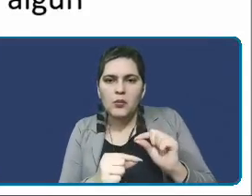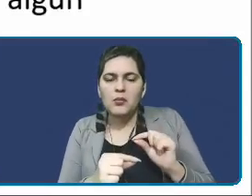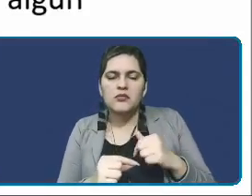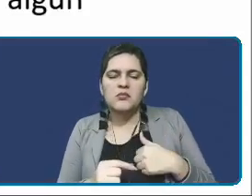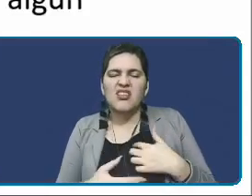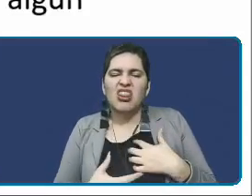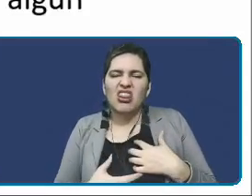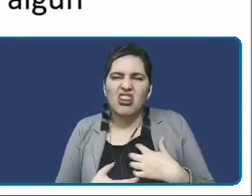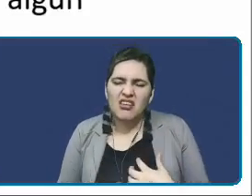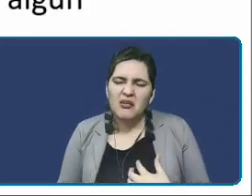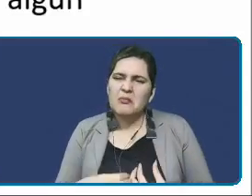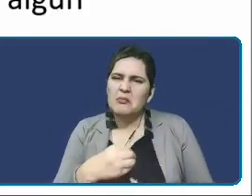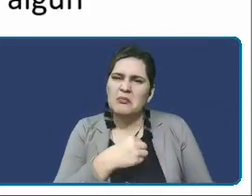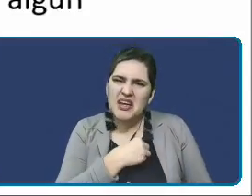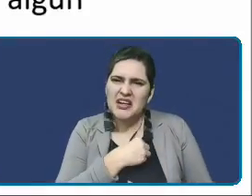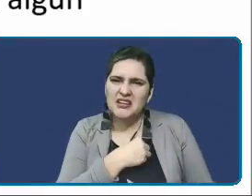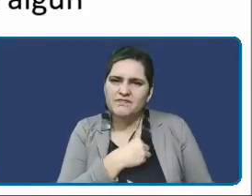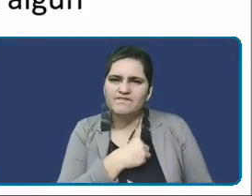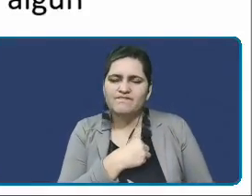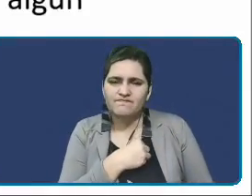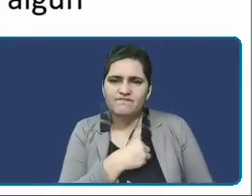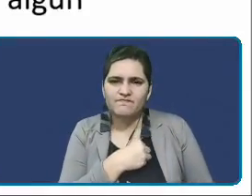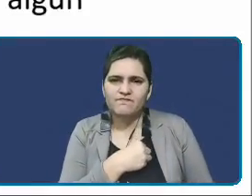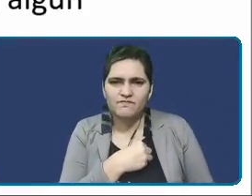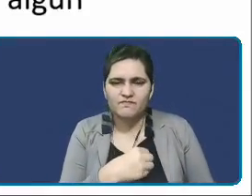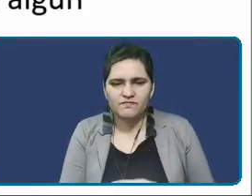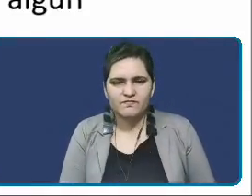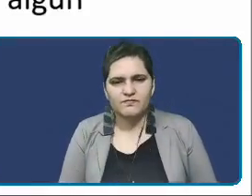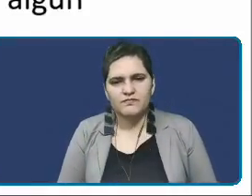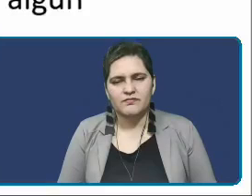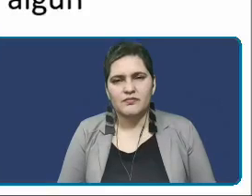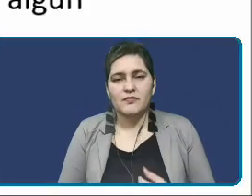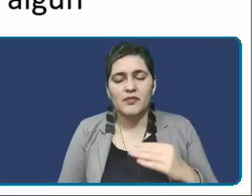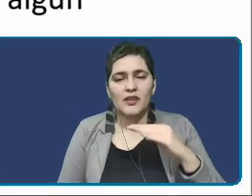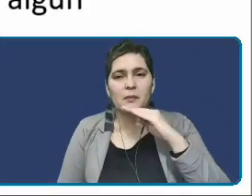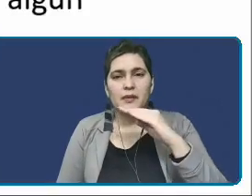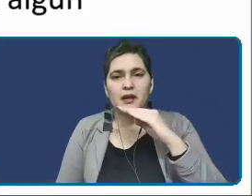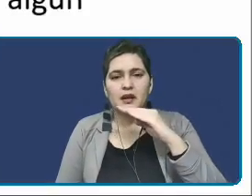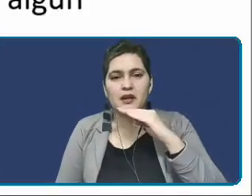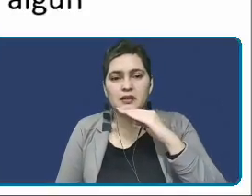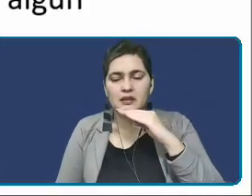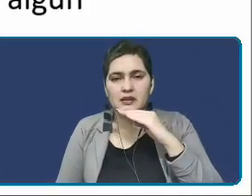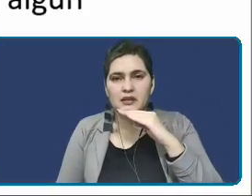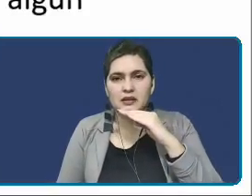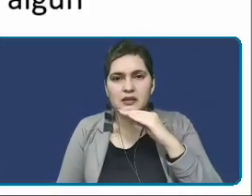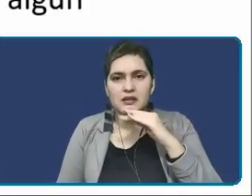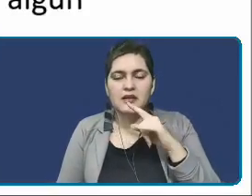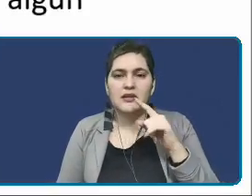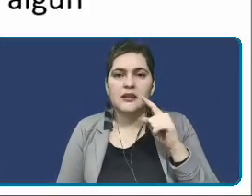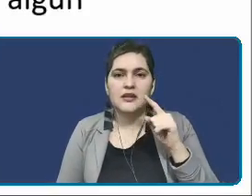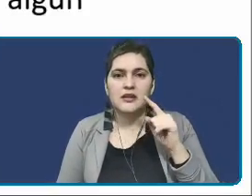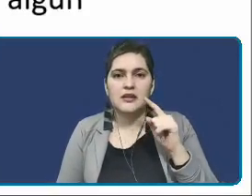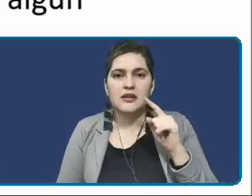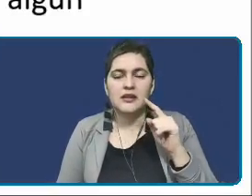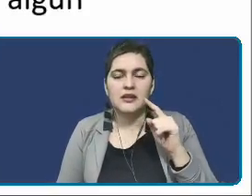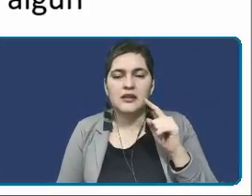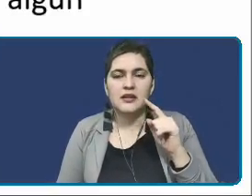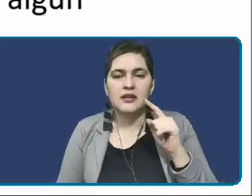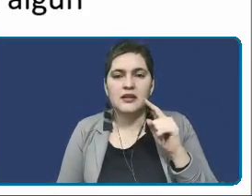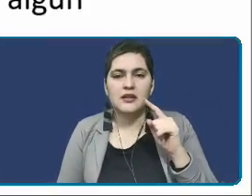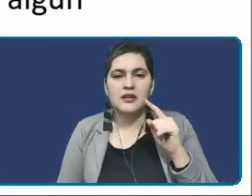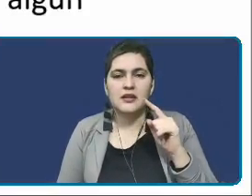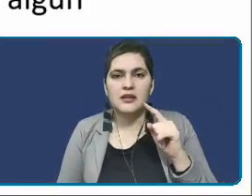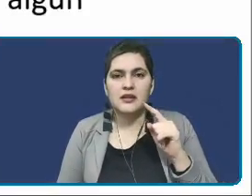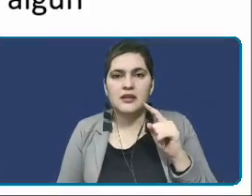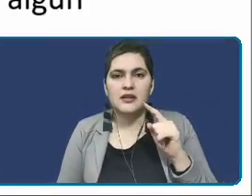pena, ¿ya? Entonces, y también la recomendación es en incorporar los alimentos difíciles o los alimentos que